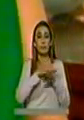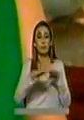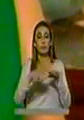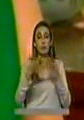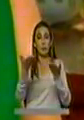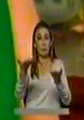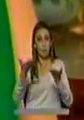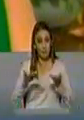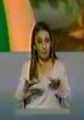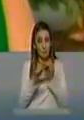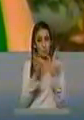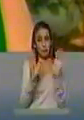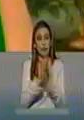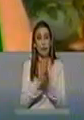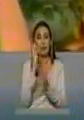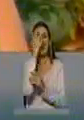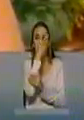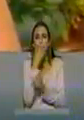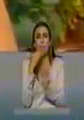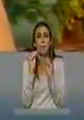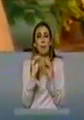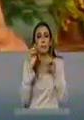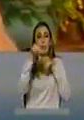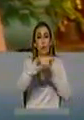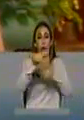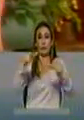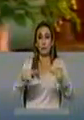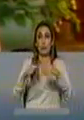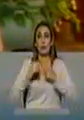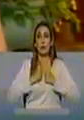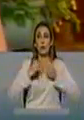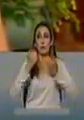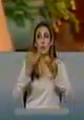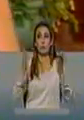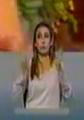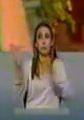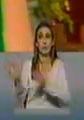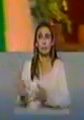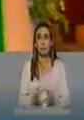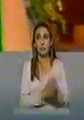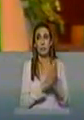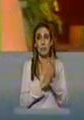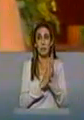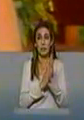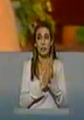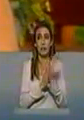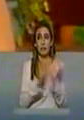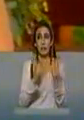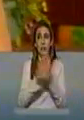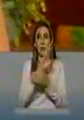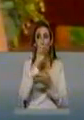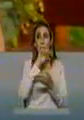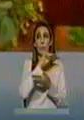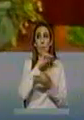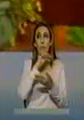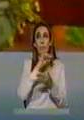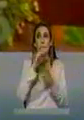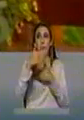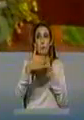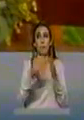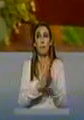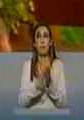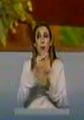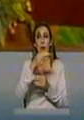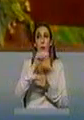abiertos. Tenemos una plaza maravillosa. Yo los recibo con los brazos abiertos, no solamente para Manta, sino a la Hacienda Manantiales El Rocío con